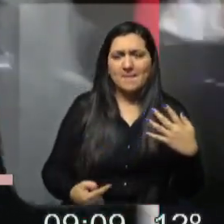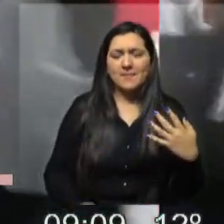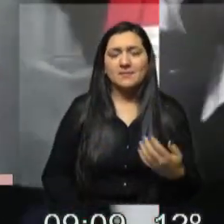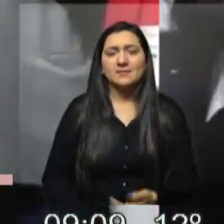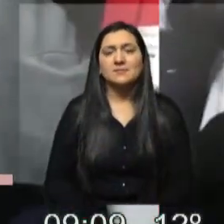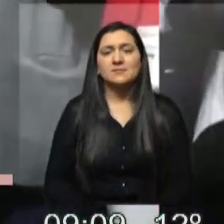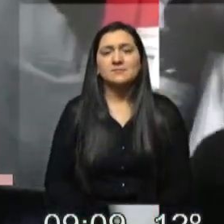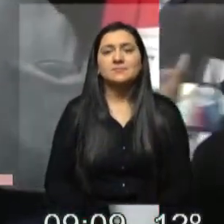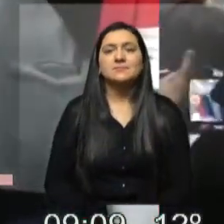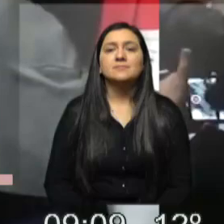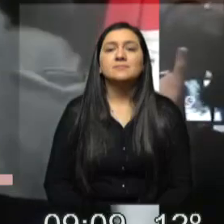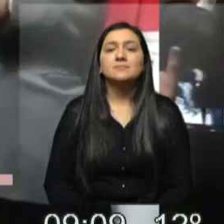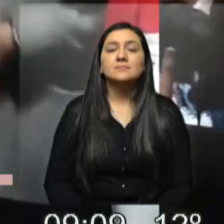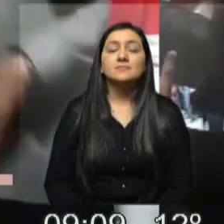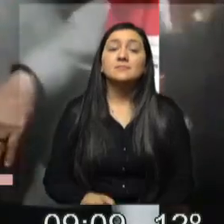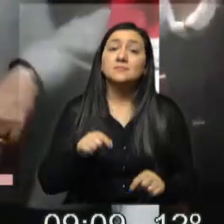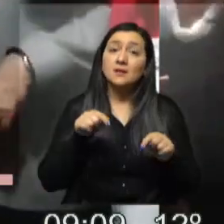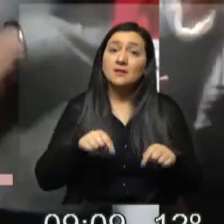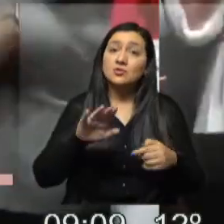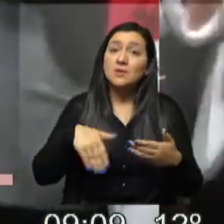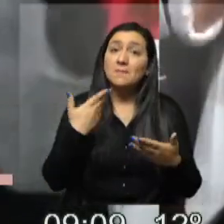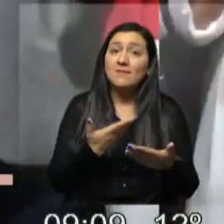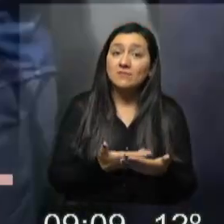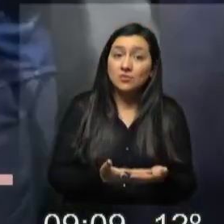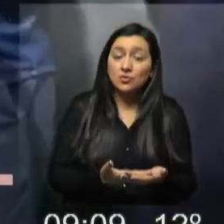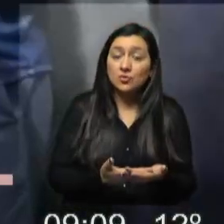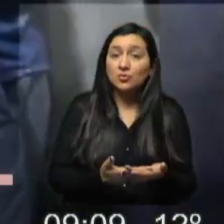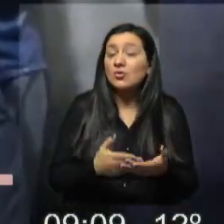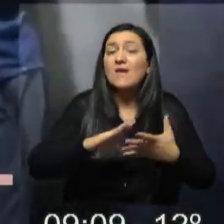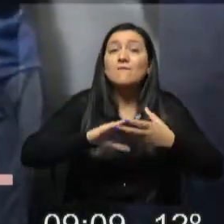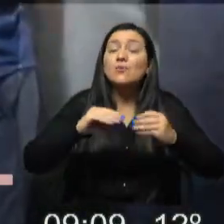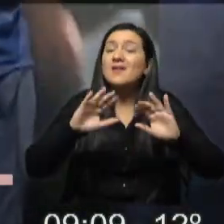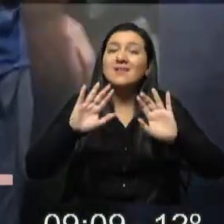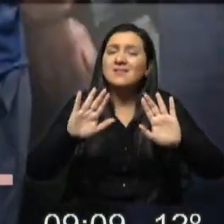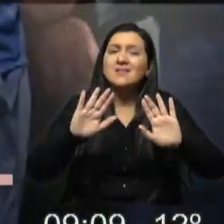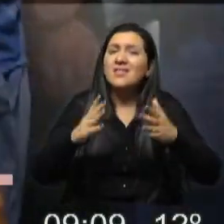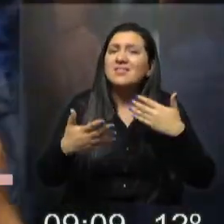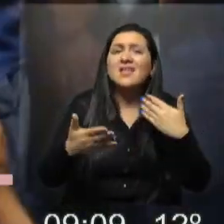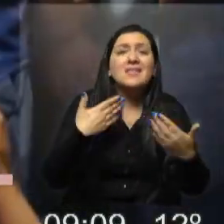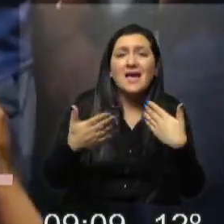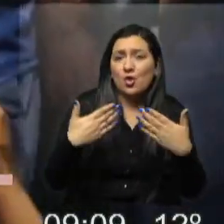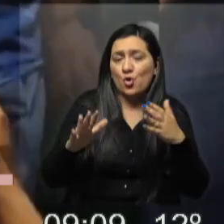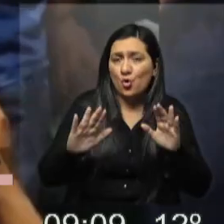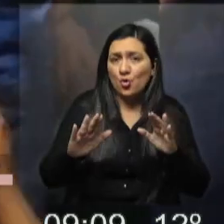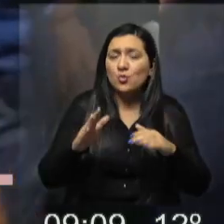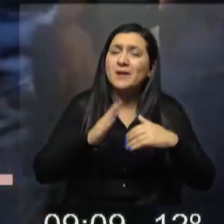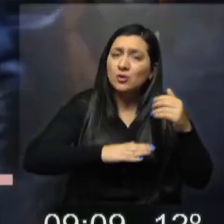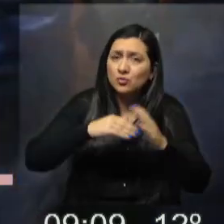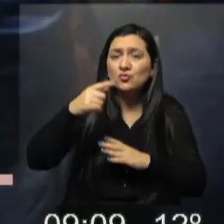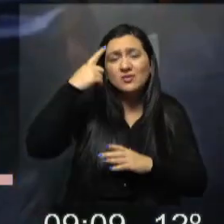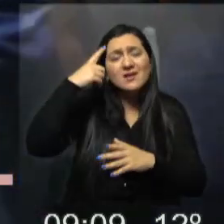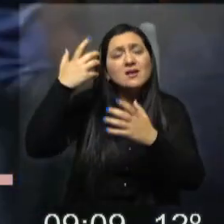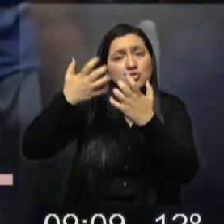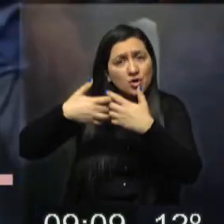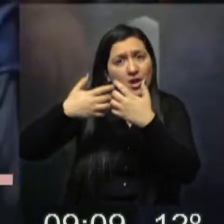estas derechas pretenden defender. Y esto fue planteado en términos de diálogo, en términos de conversación, de construcción de razón, de